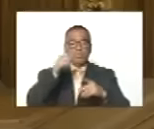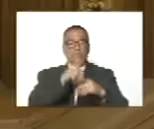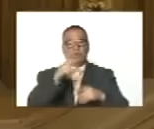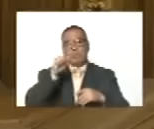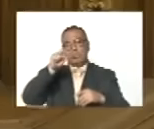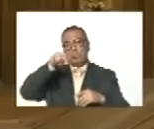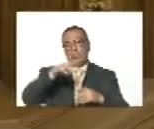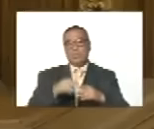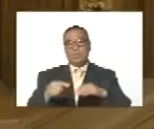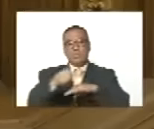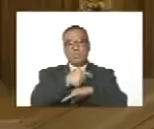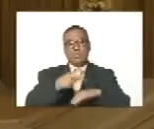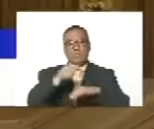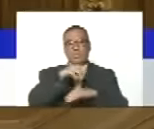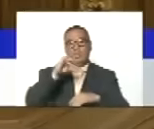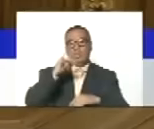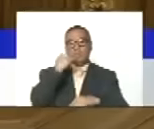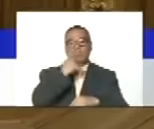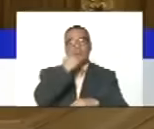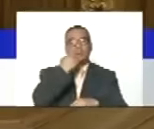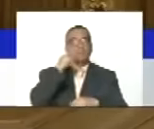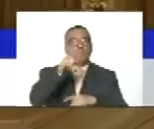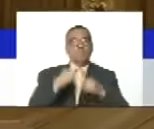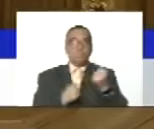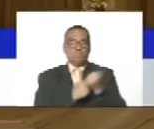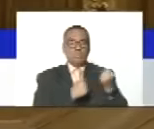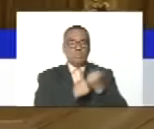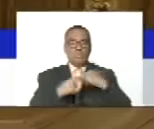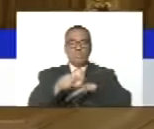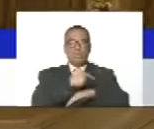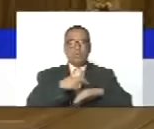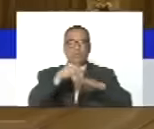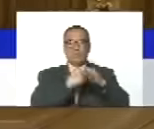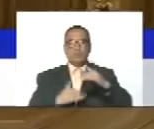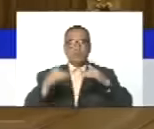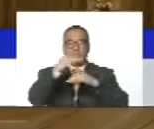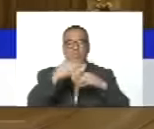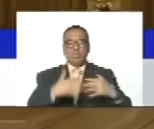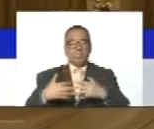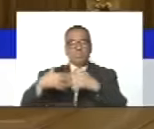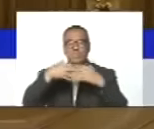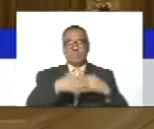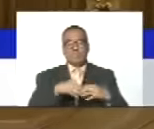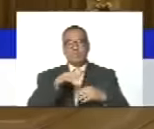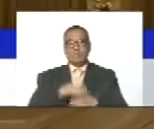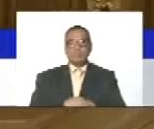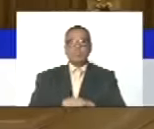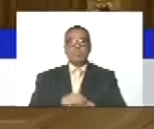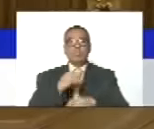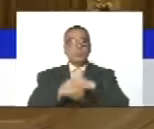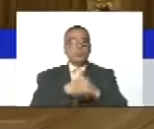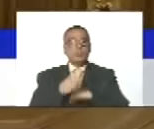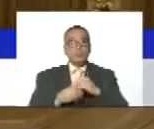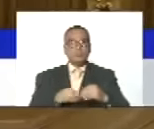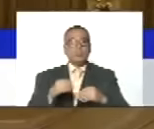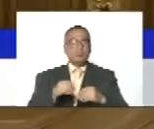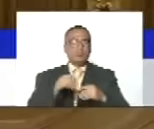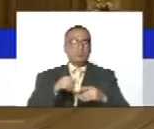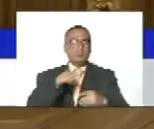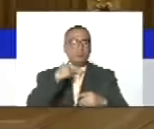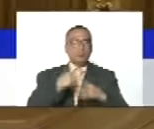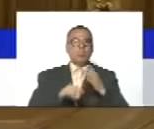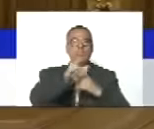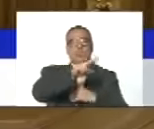por parte del gobierno sionista israelí con el apoyo del gobierno supremacista de Estados Unidos de América, el cual ha cobrado la vida de